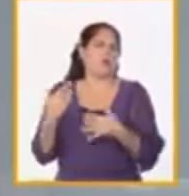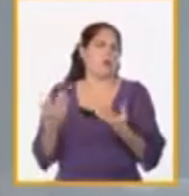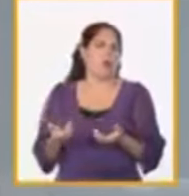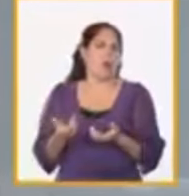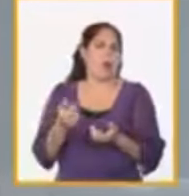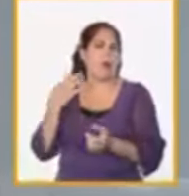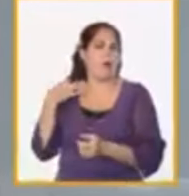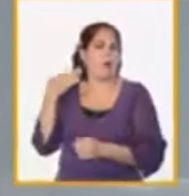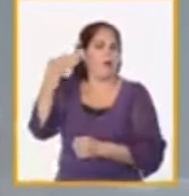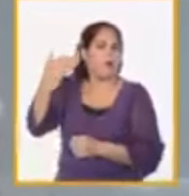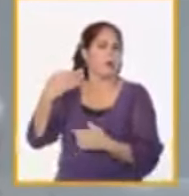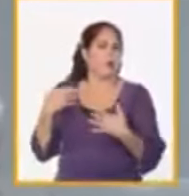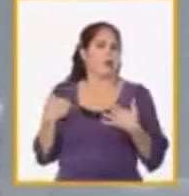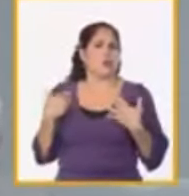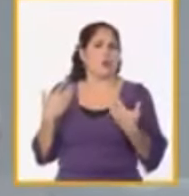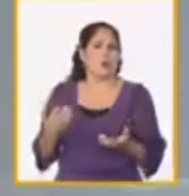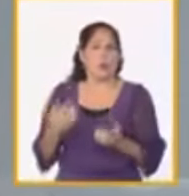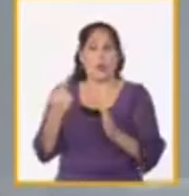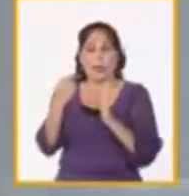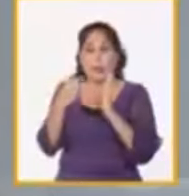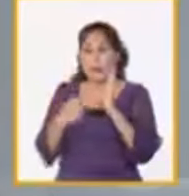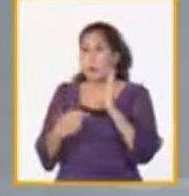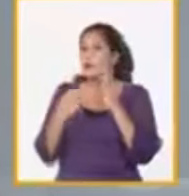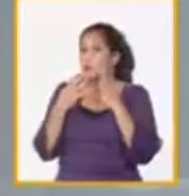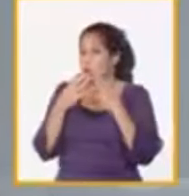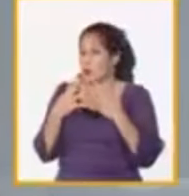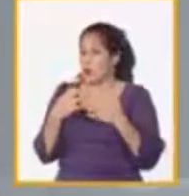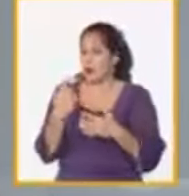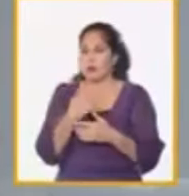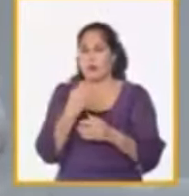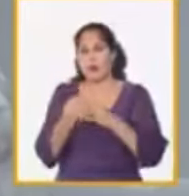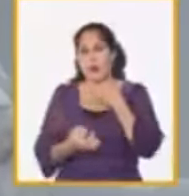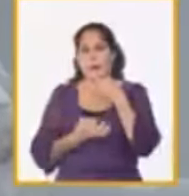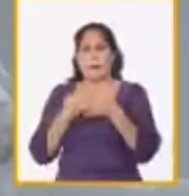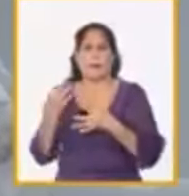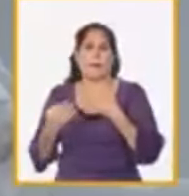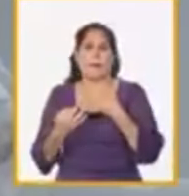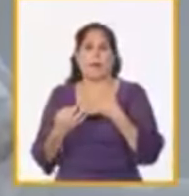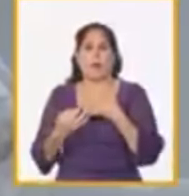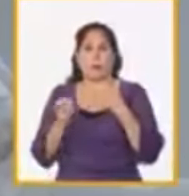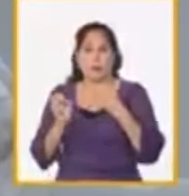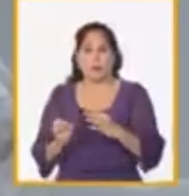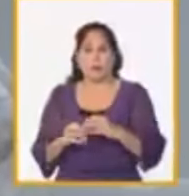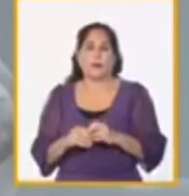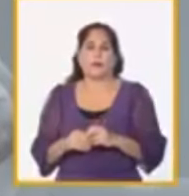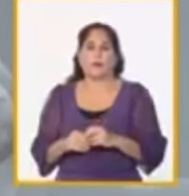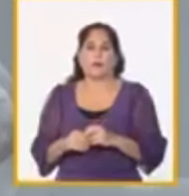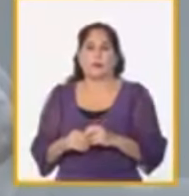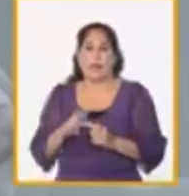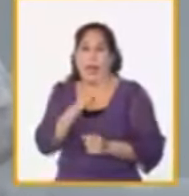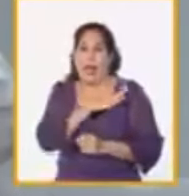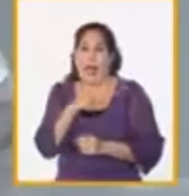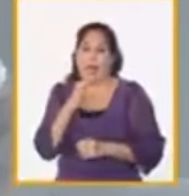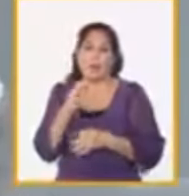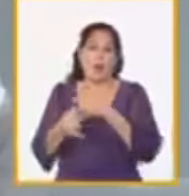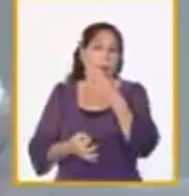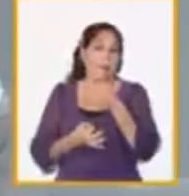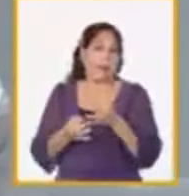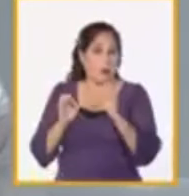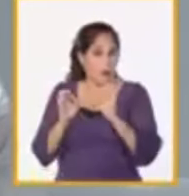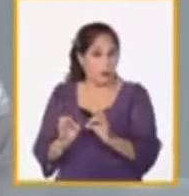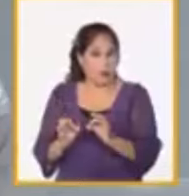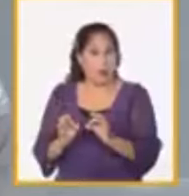vamos, y un elemento muy importante que expresaba el presidente de la Asamblea Nacional Lasso es que esta